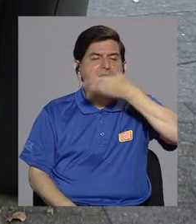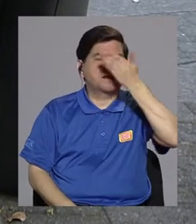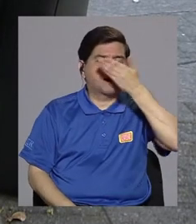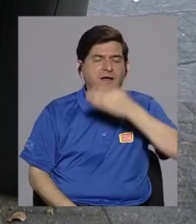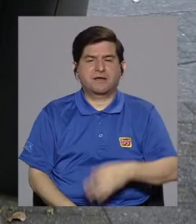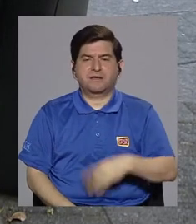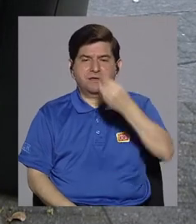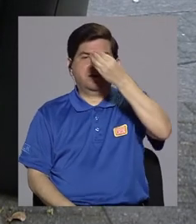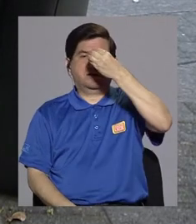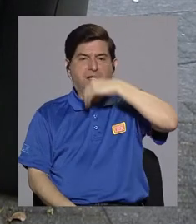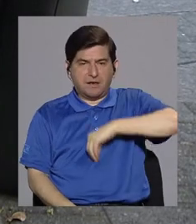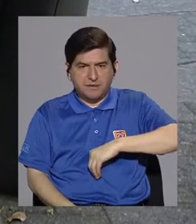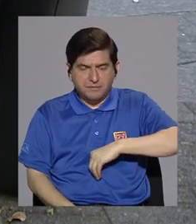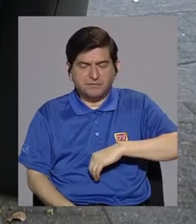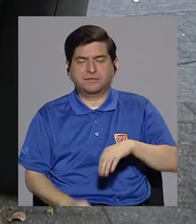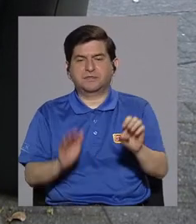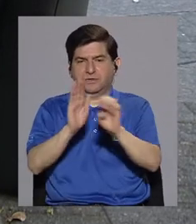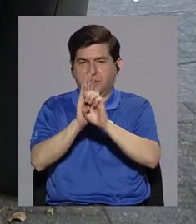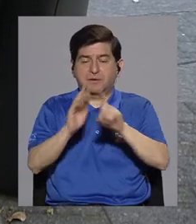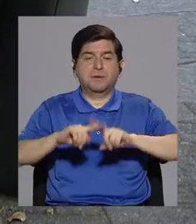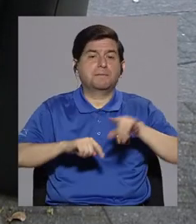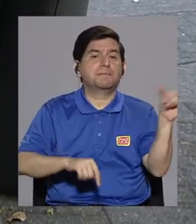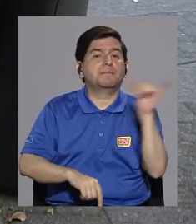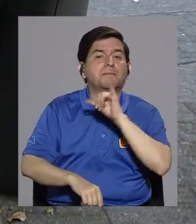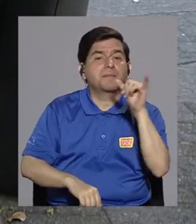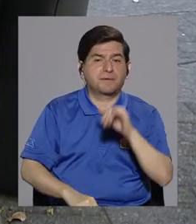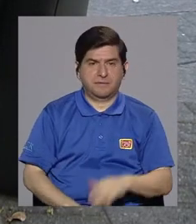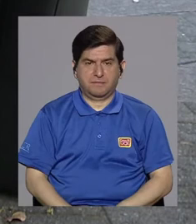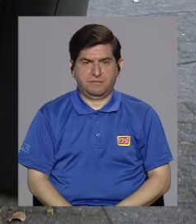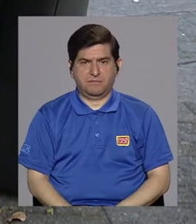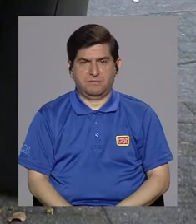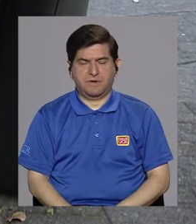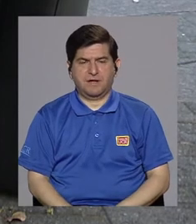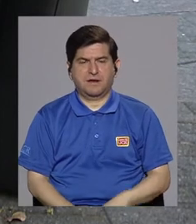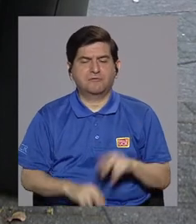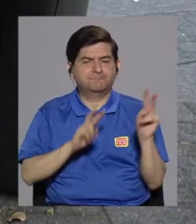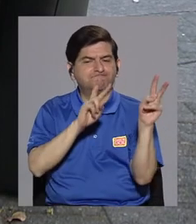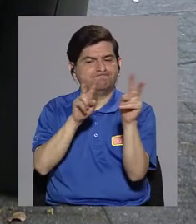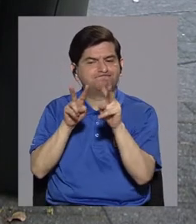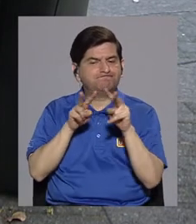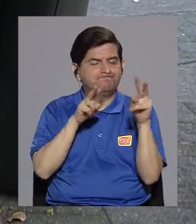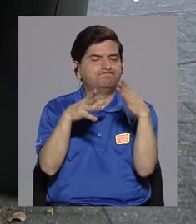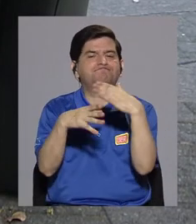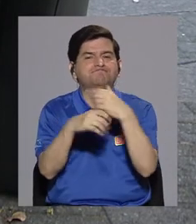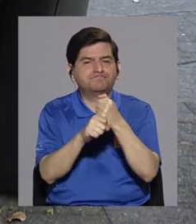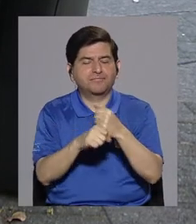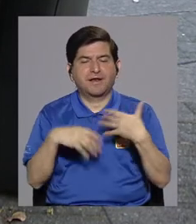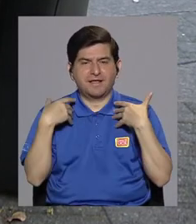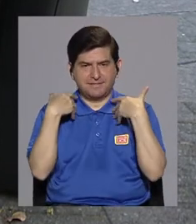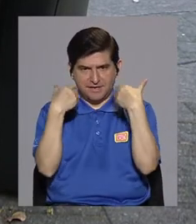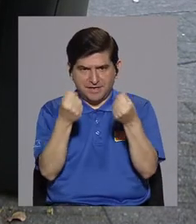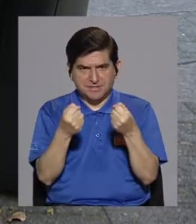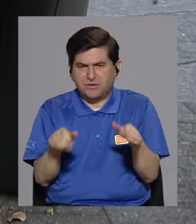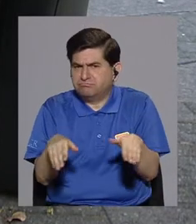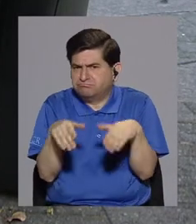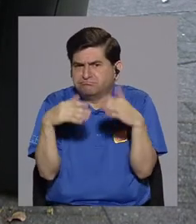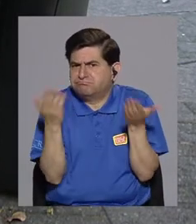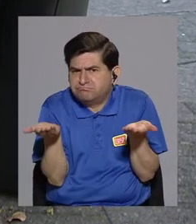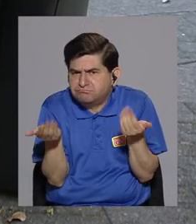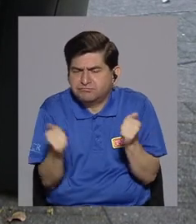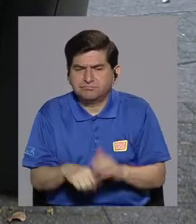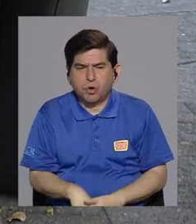vía gástrica, etcétera, ¿no? Pero también, digamos, hacer vigilancia de la salud en el sentido de